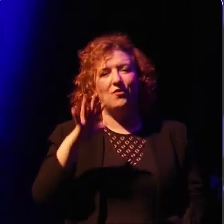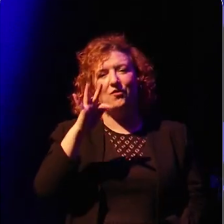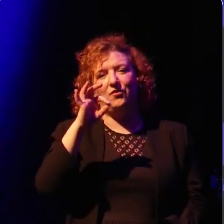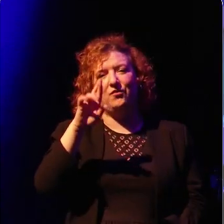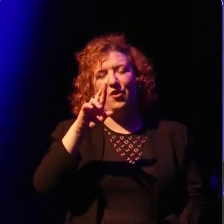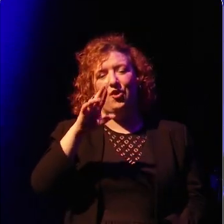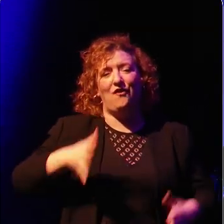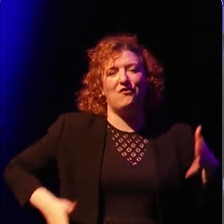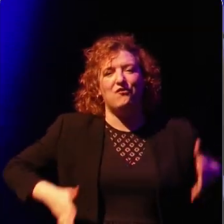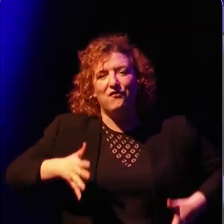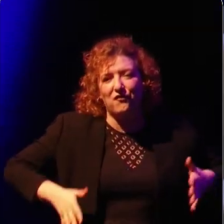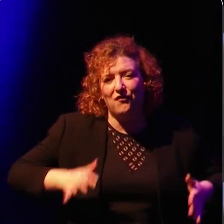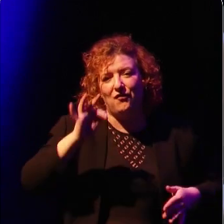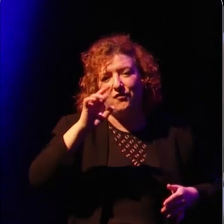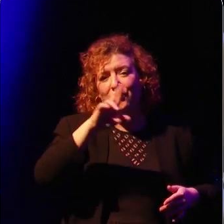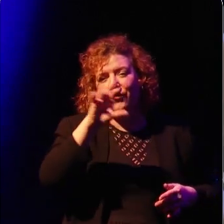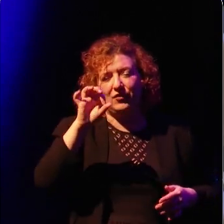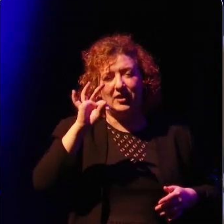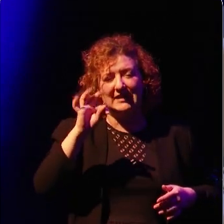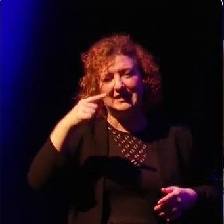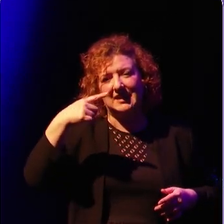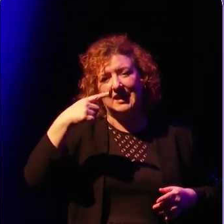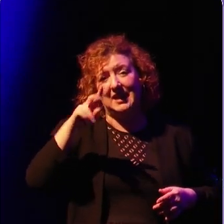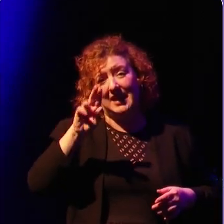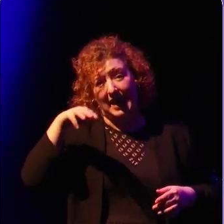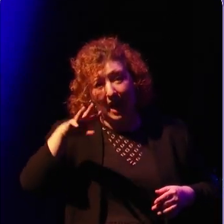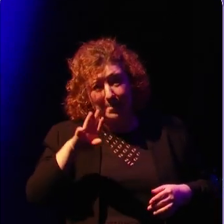Gump, me parece que el actor también está equivocado.